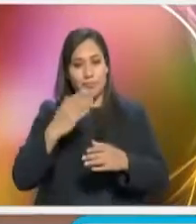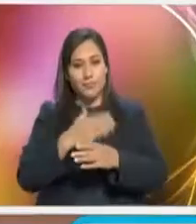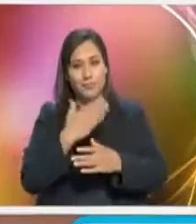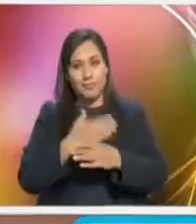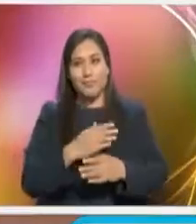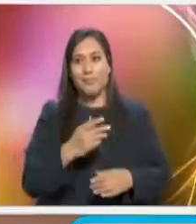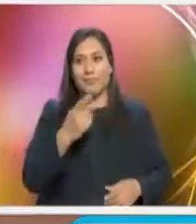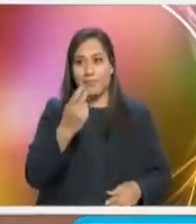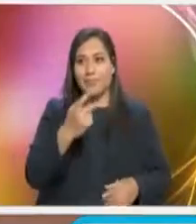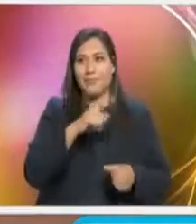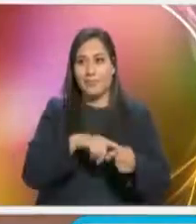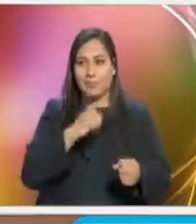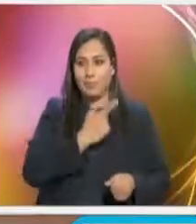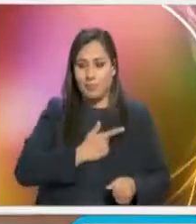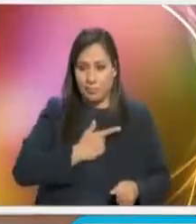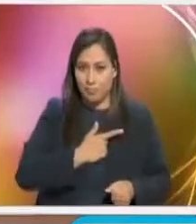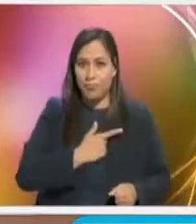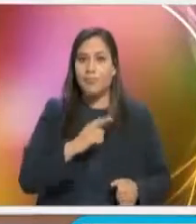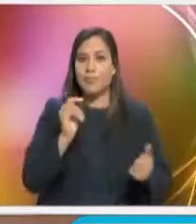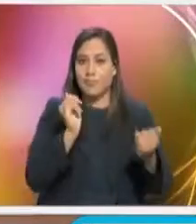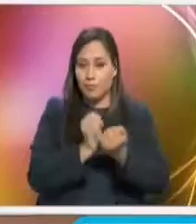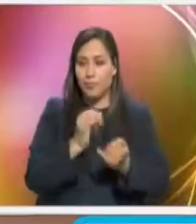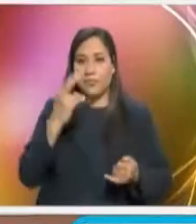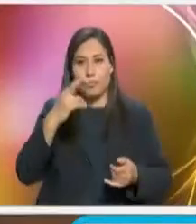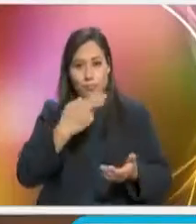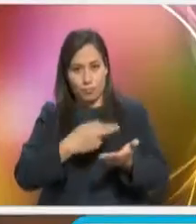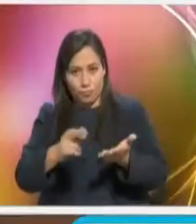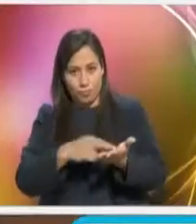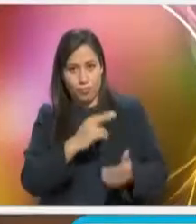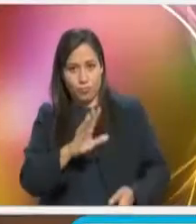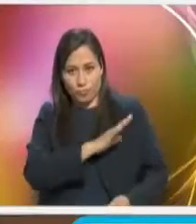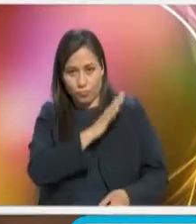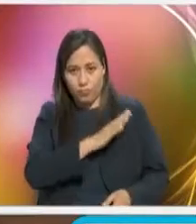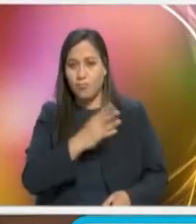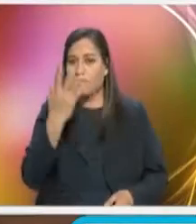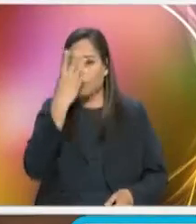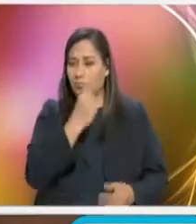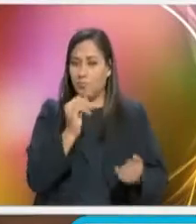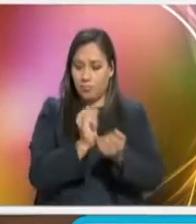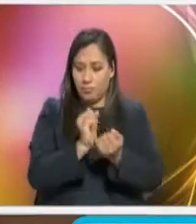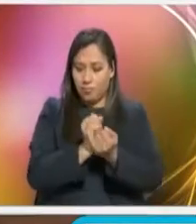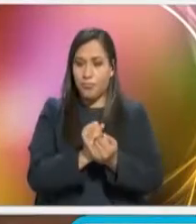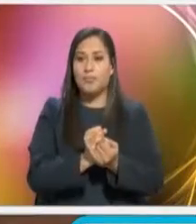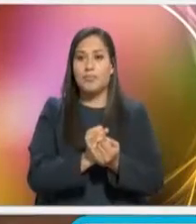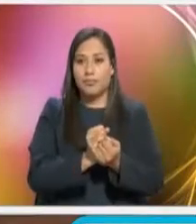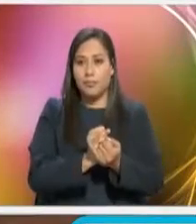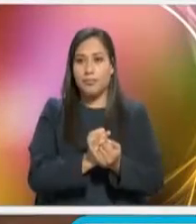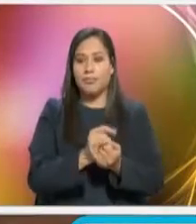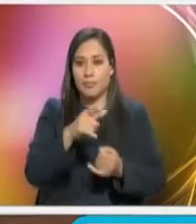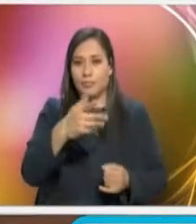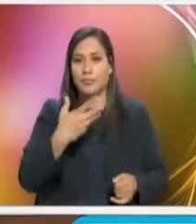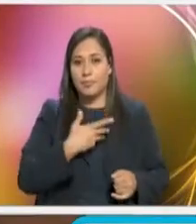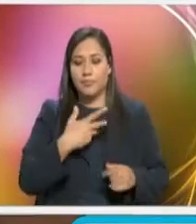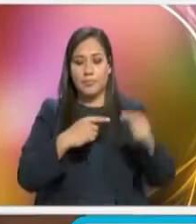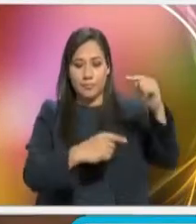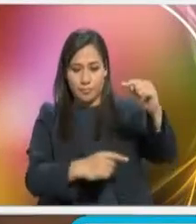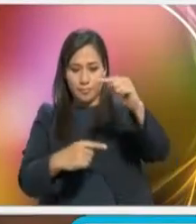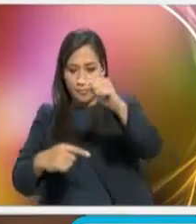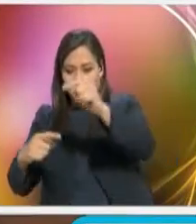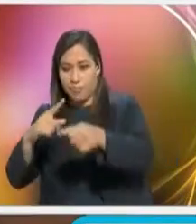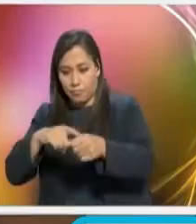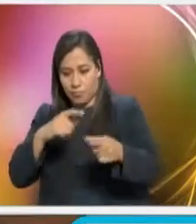gusta ese color. Exactamente, y también tenemos, bueno, los rubios que lucen preciosos, tenemos prácticamente toda la gama de